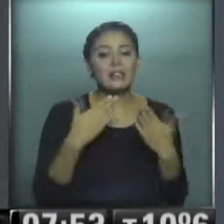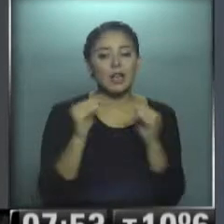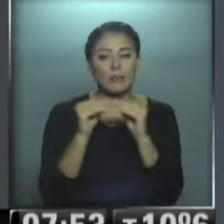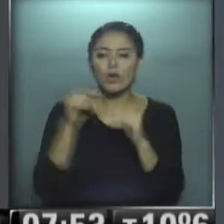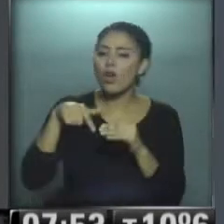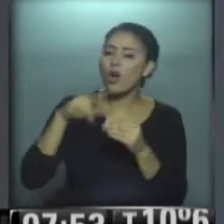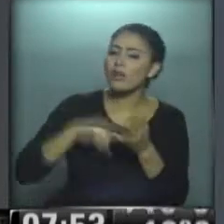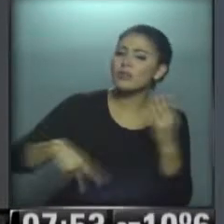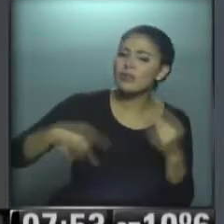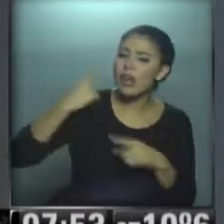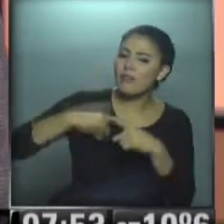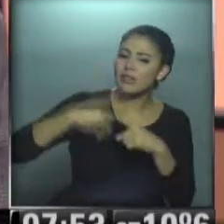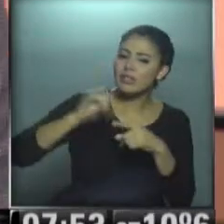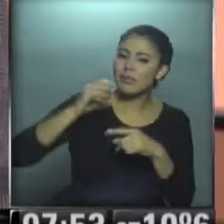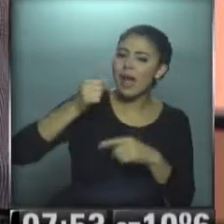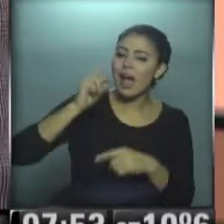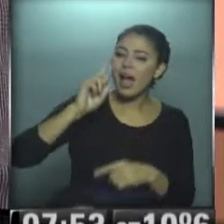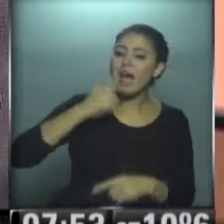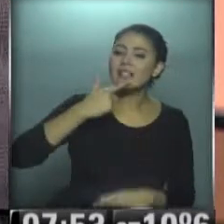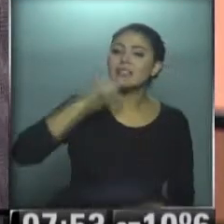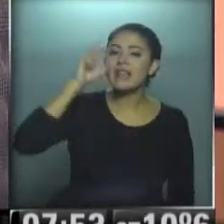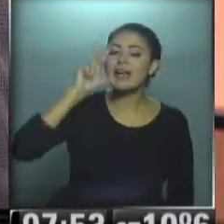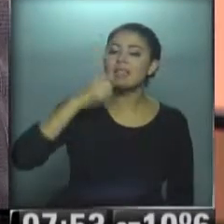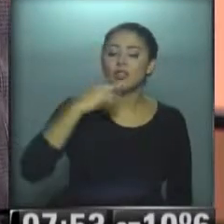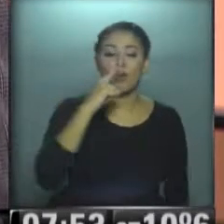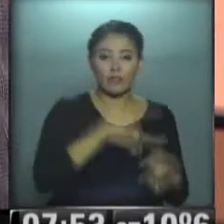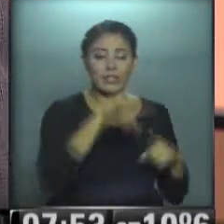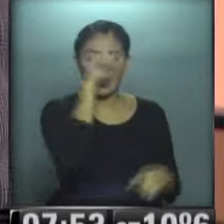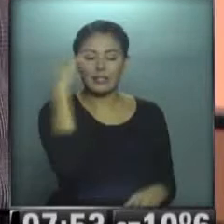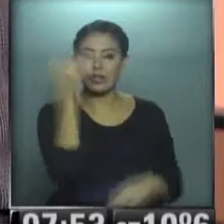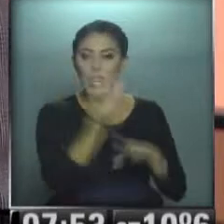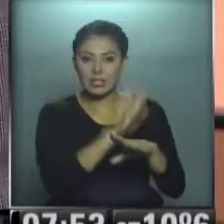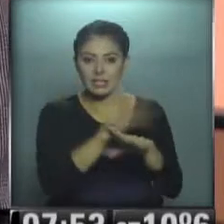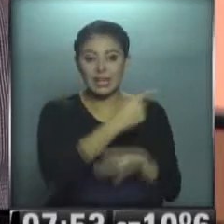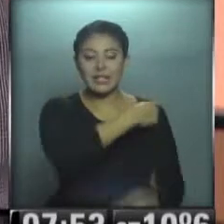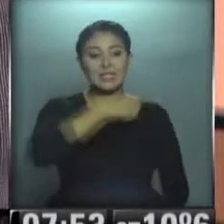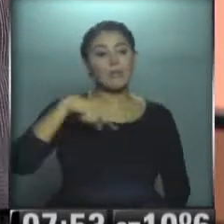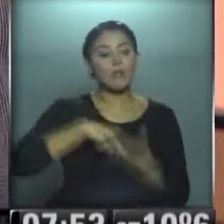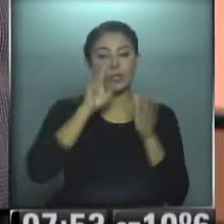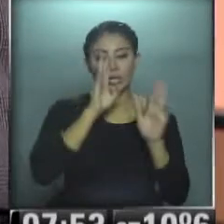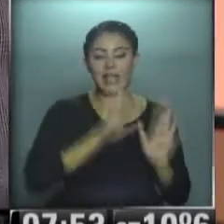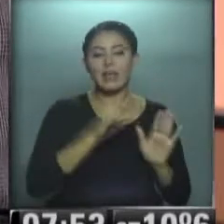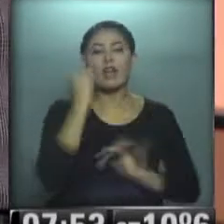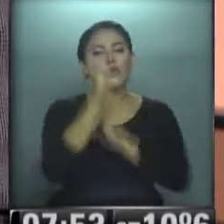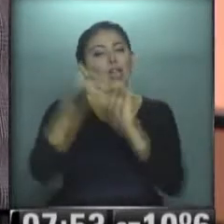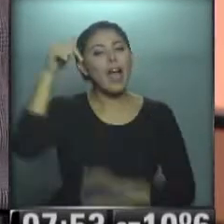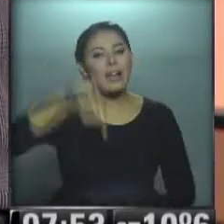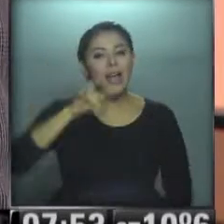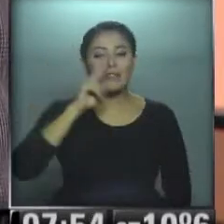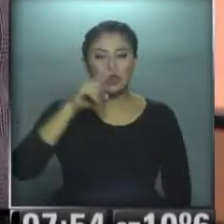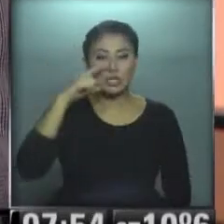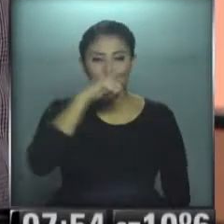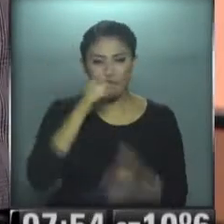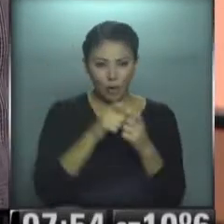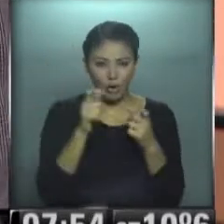Alejo, ¿qué es el Festival Asterisco? Es un festival internacional de cine que se estuvo desarrollando durante esta semana en Buenos Aires. Te lo contamos aquí en Visión